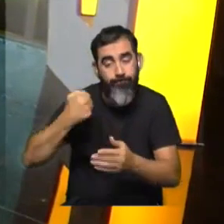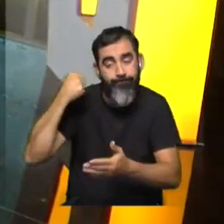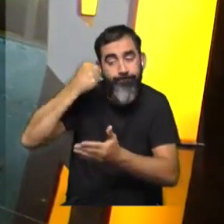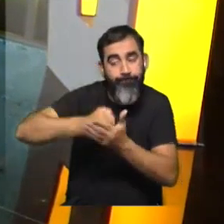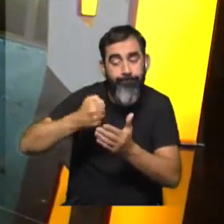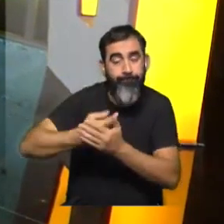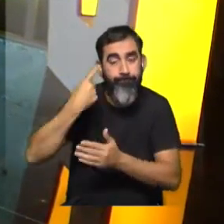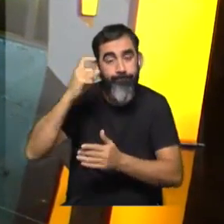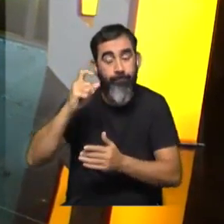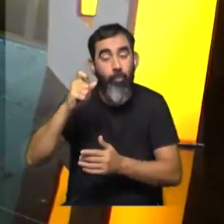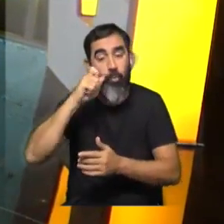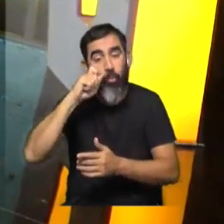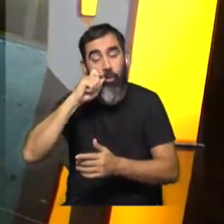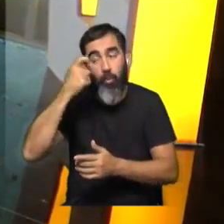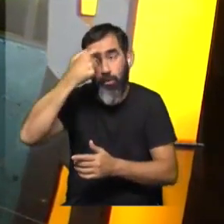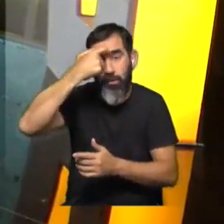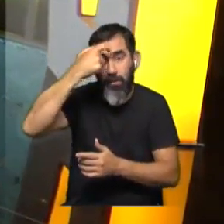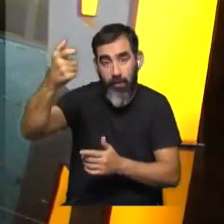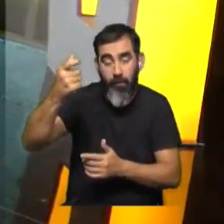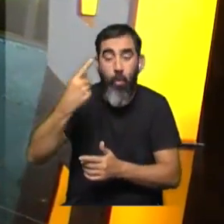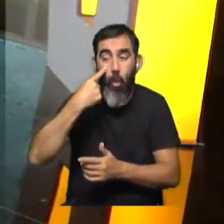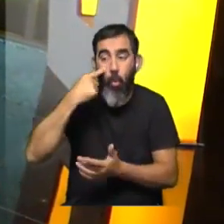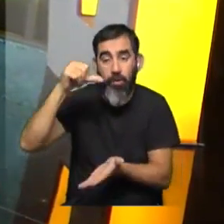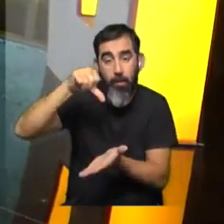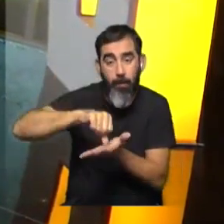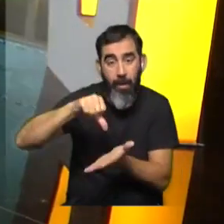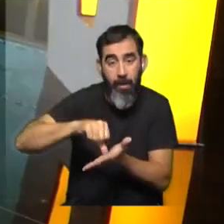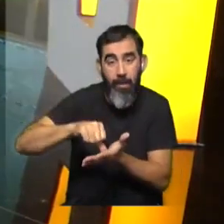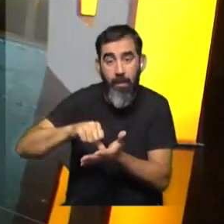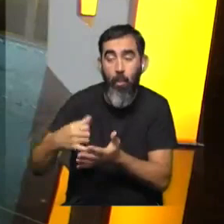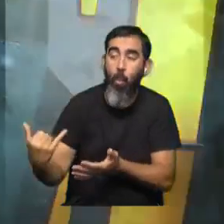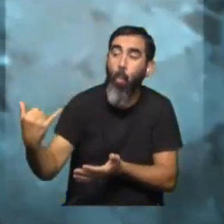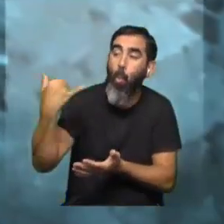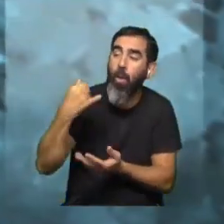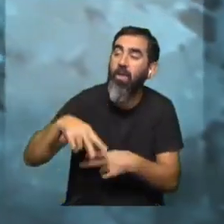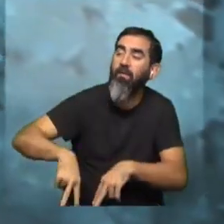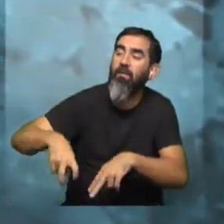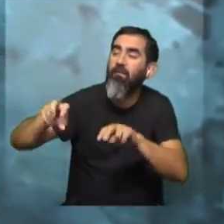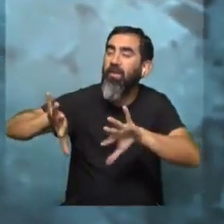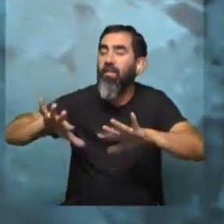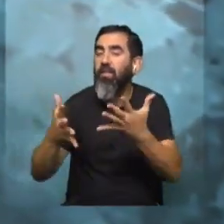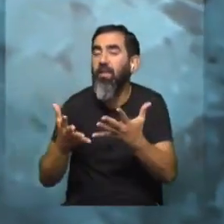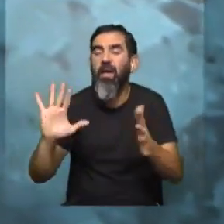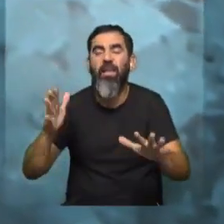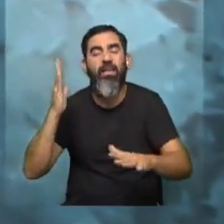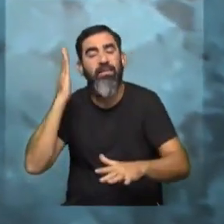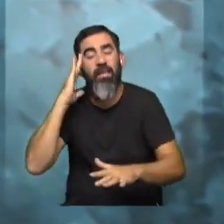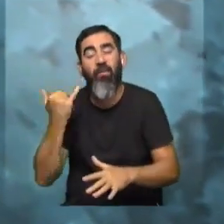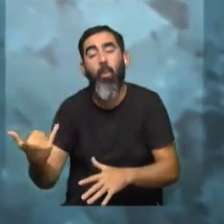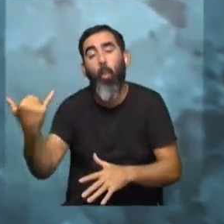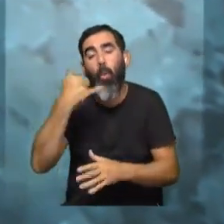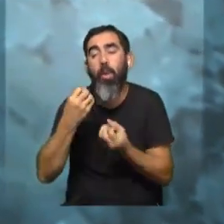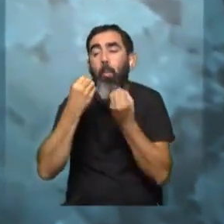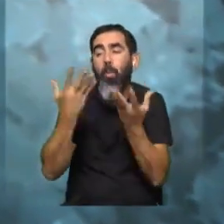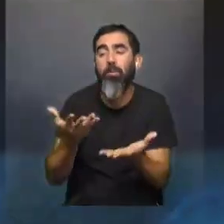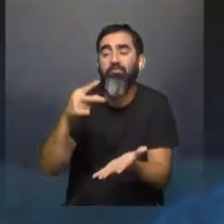idea. Turismo científico, conocer el país, que nos cuenten lo que se ha investigado, lo que se sabe, que nos cuenten por qué